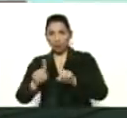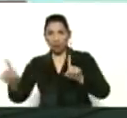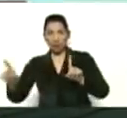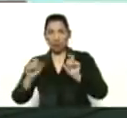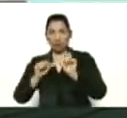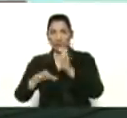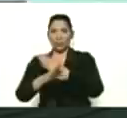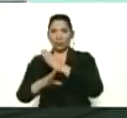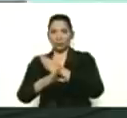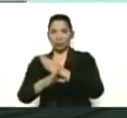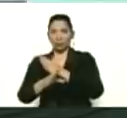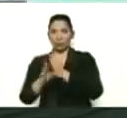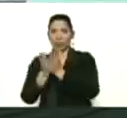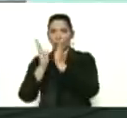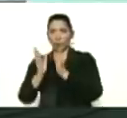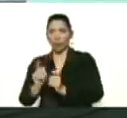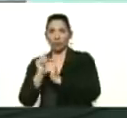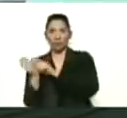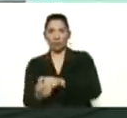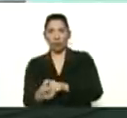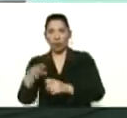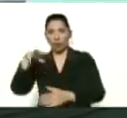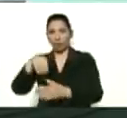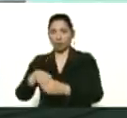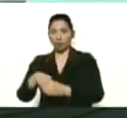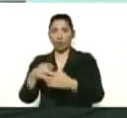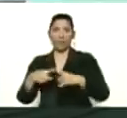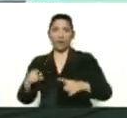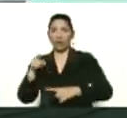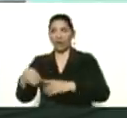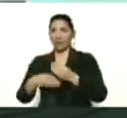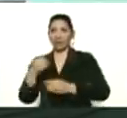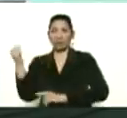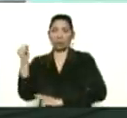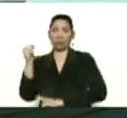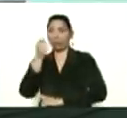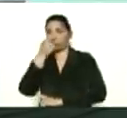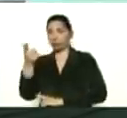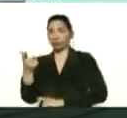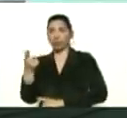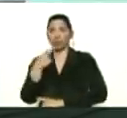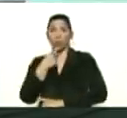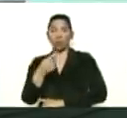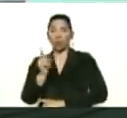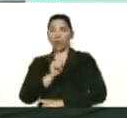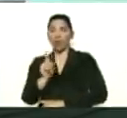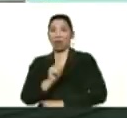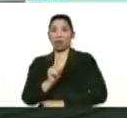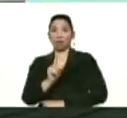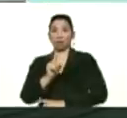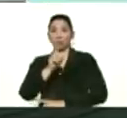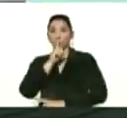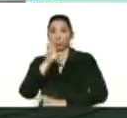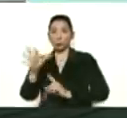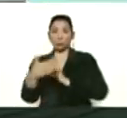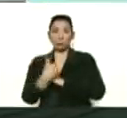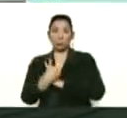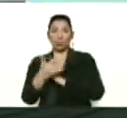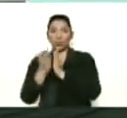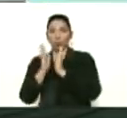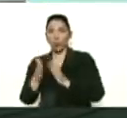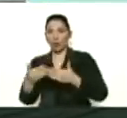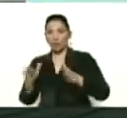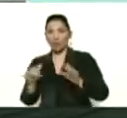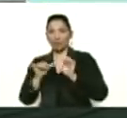mantiene la Academia de Béisbol en cuarentena. Hizo exactamente lo contrario. No dijo nada, mantuvo la academia abierta para